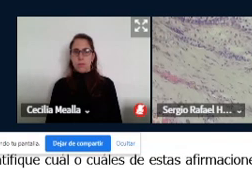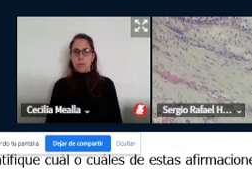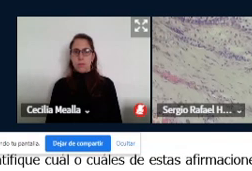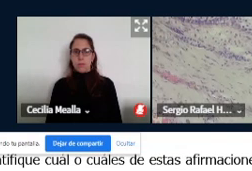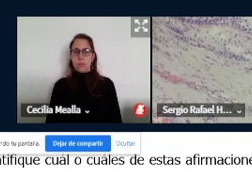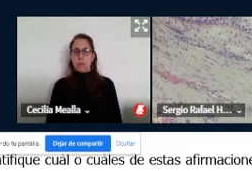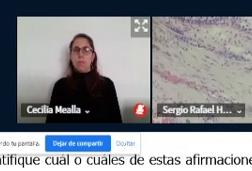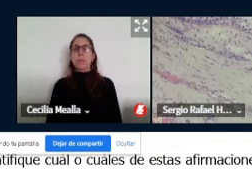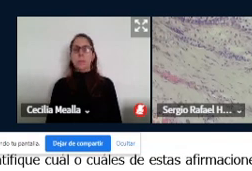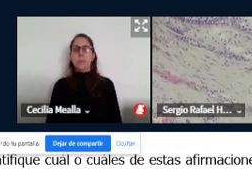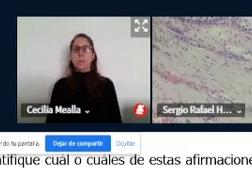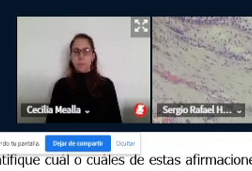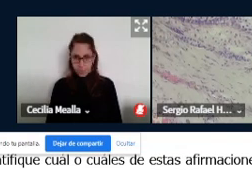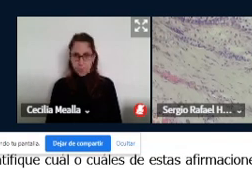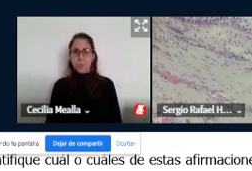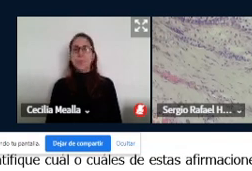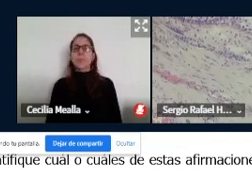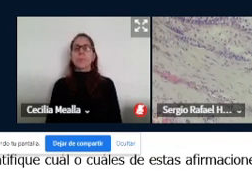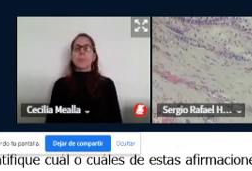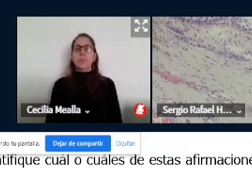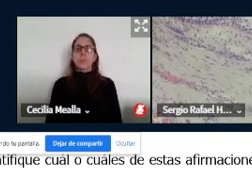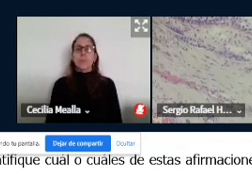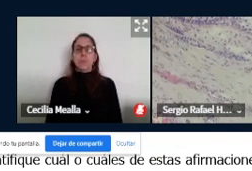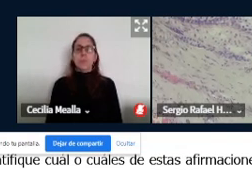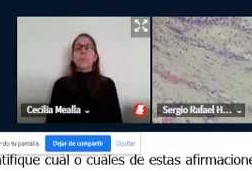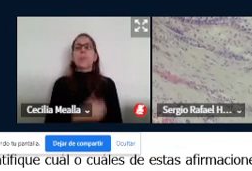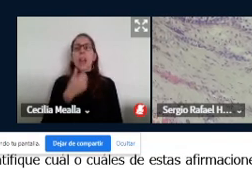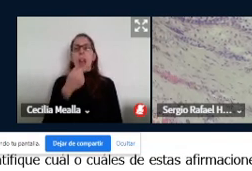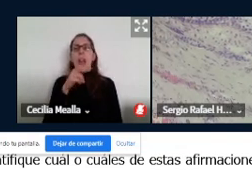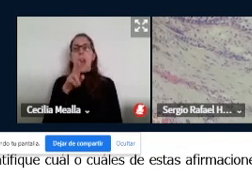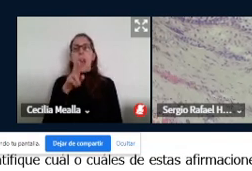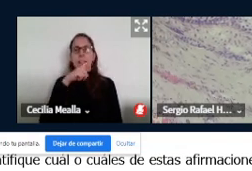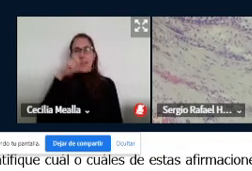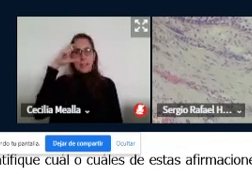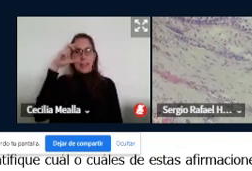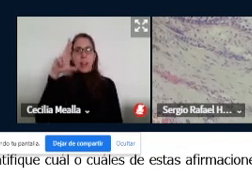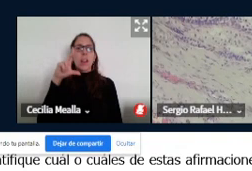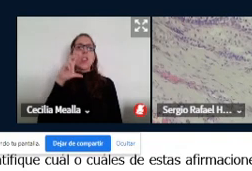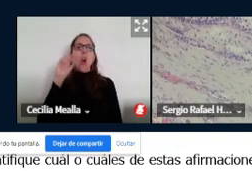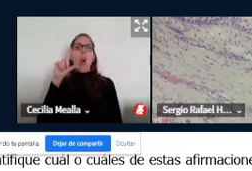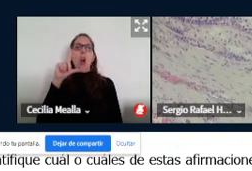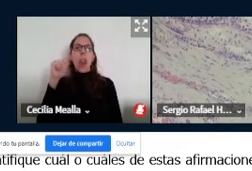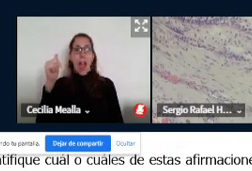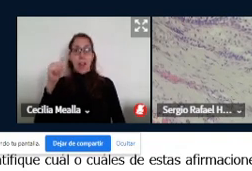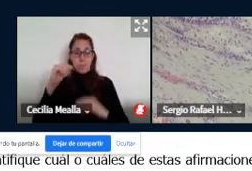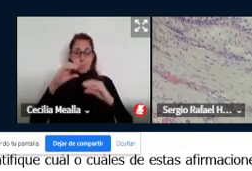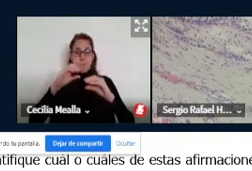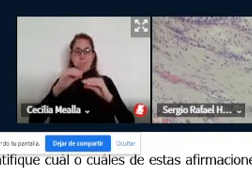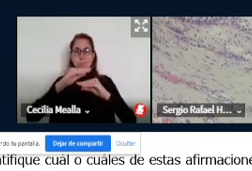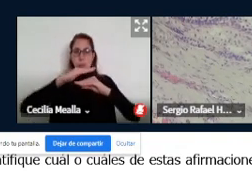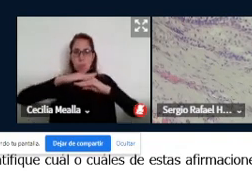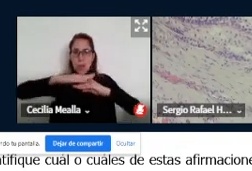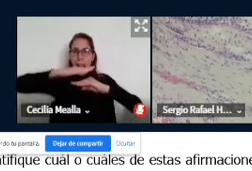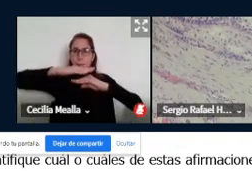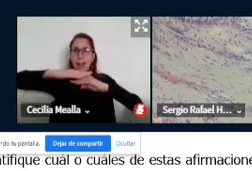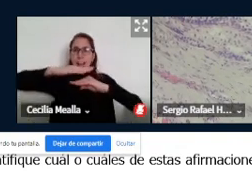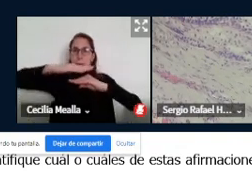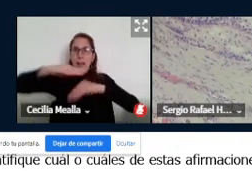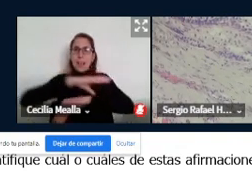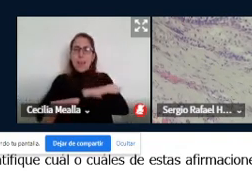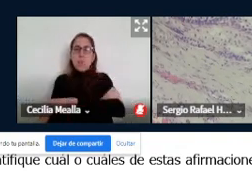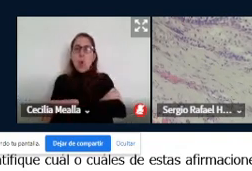Bien. Arteriola, ¿cuántas capas de músculo debería de tener? ¿Alguien se acuerda? Y lo